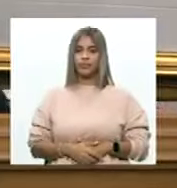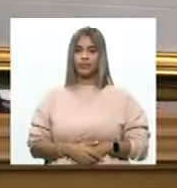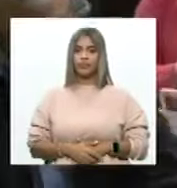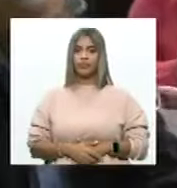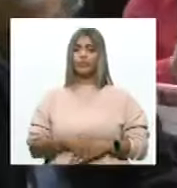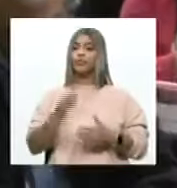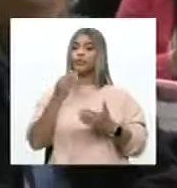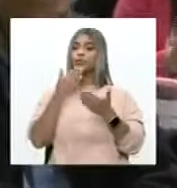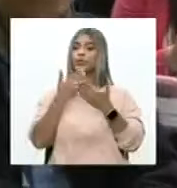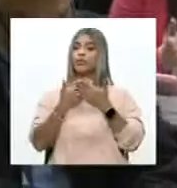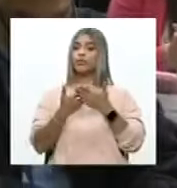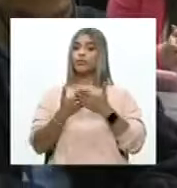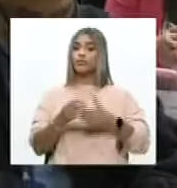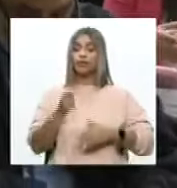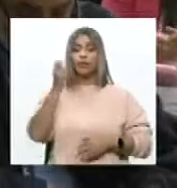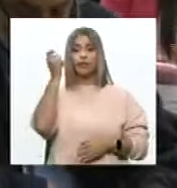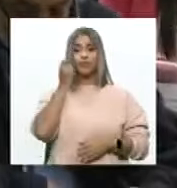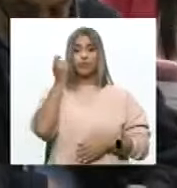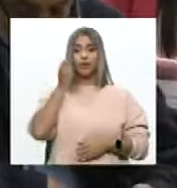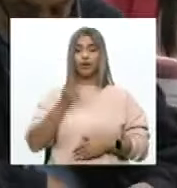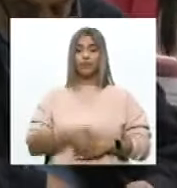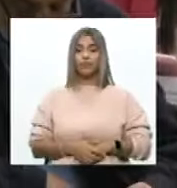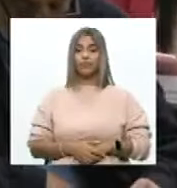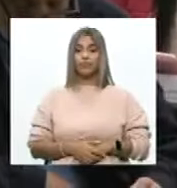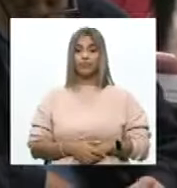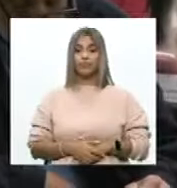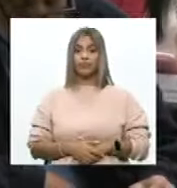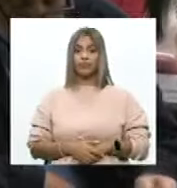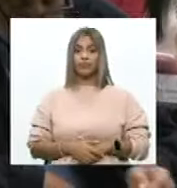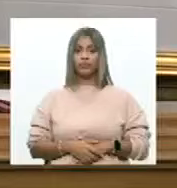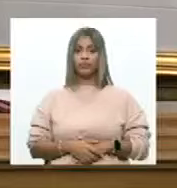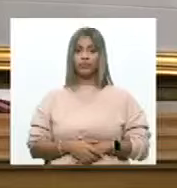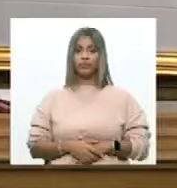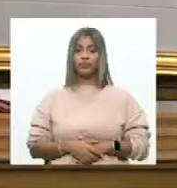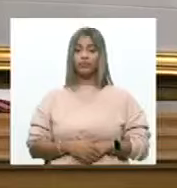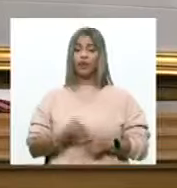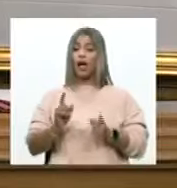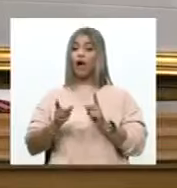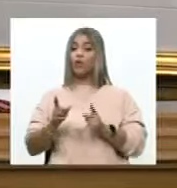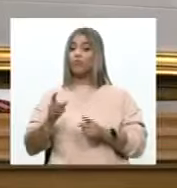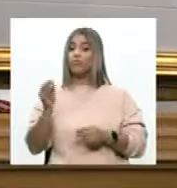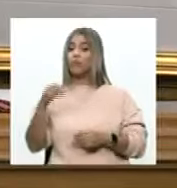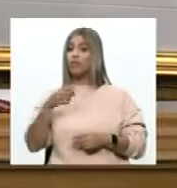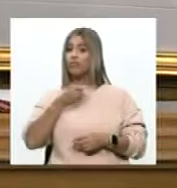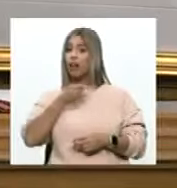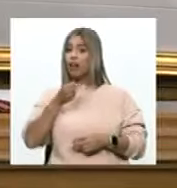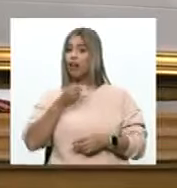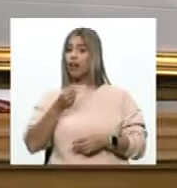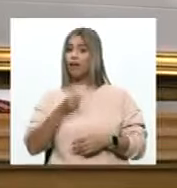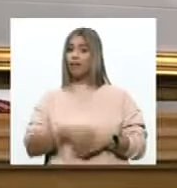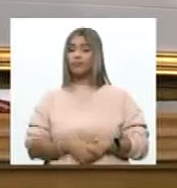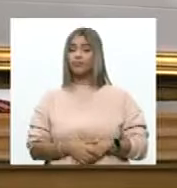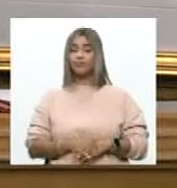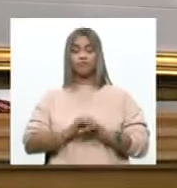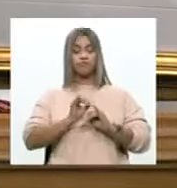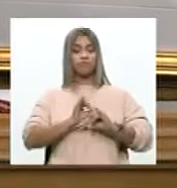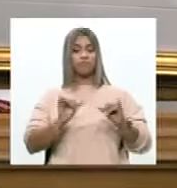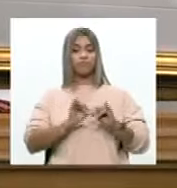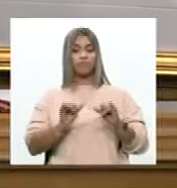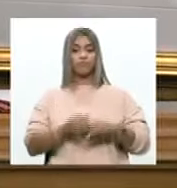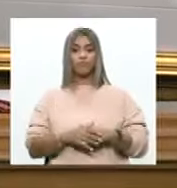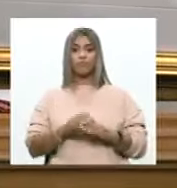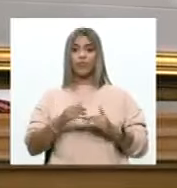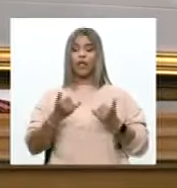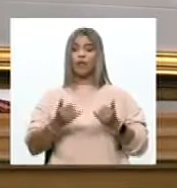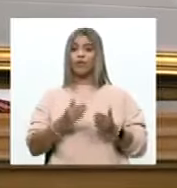Muchas gracias, señor diputado Campos de Surún. Nadie más ha anotado el derecho de palabra. Se va a cerrar para